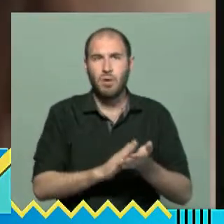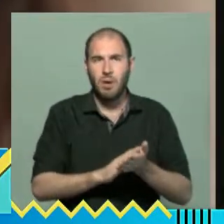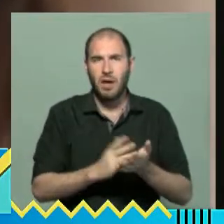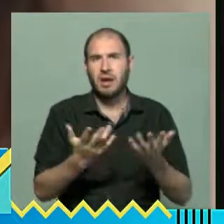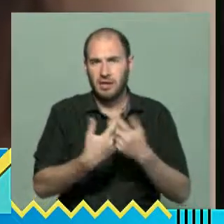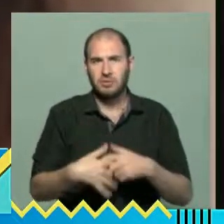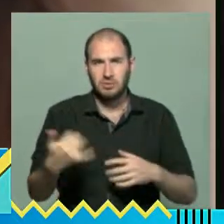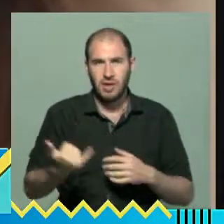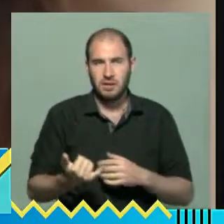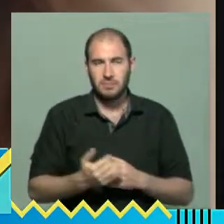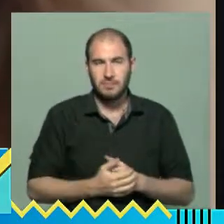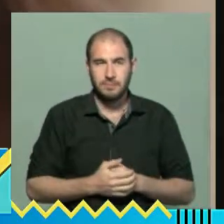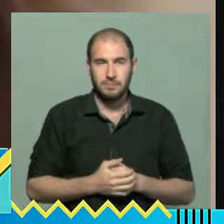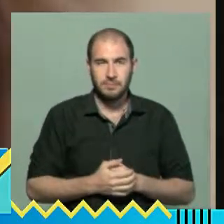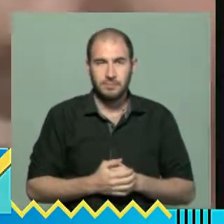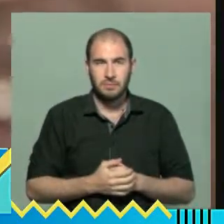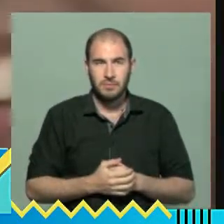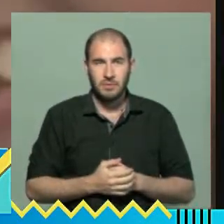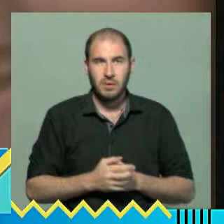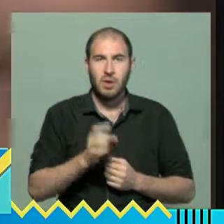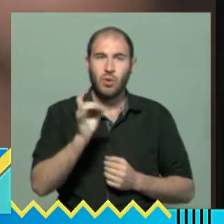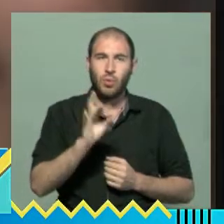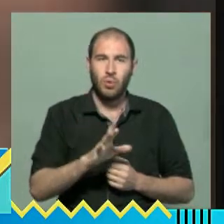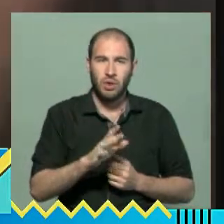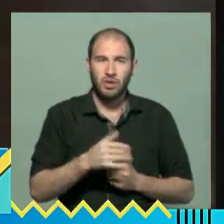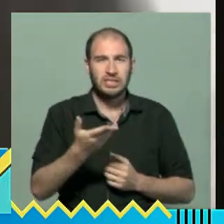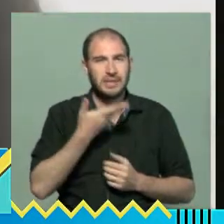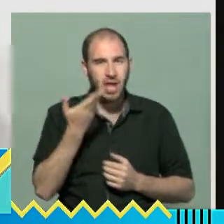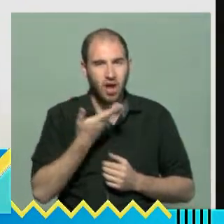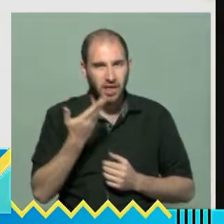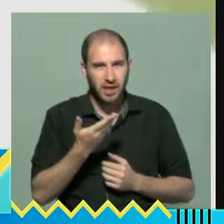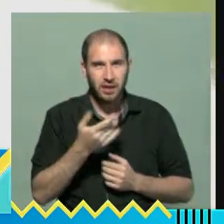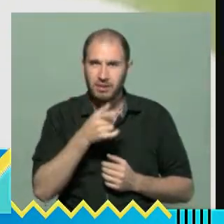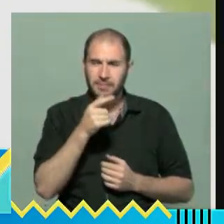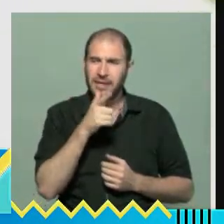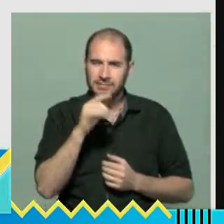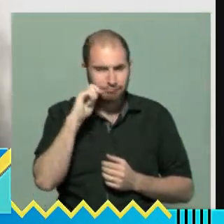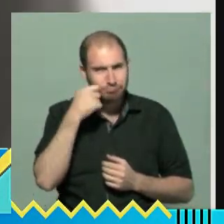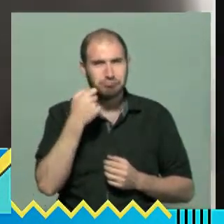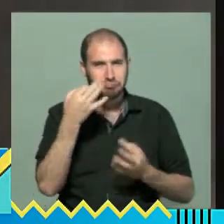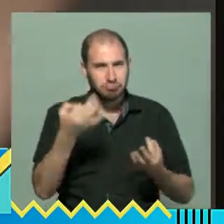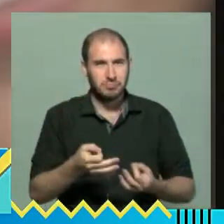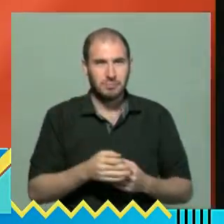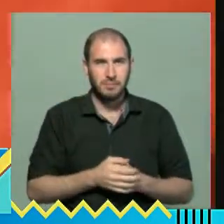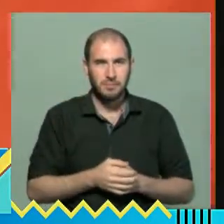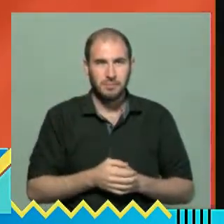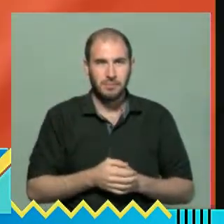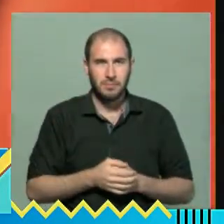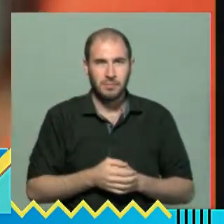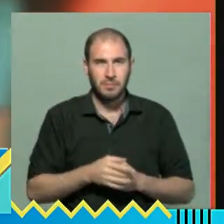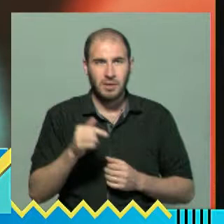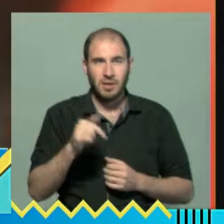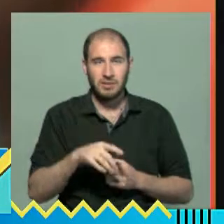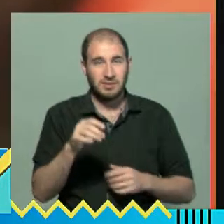efecto, que no sea nada más que una teoría que suena muy bonita y muy cuadrada, que de eso en neurociencia